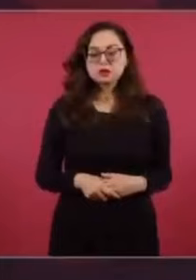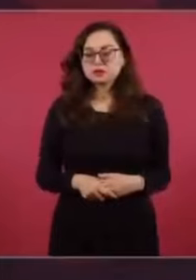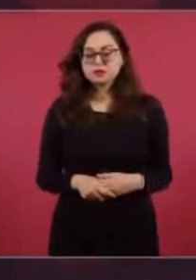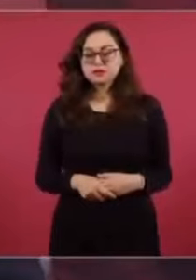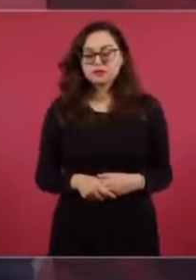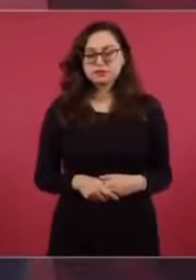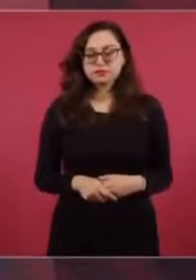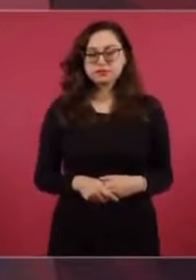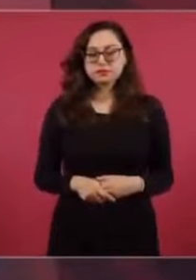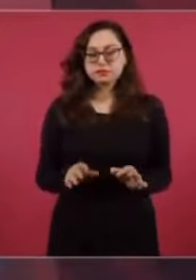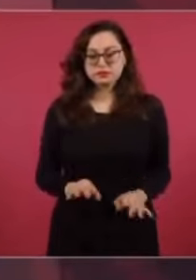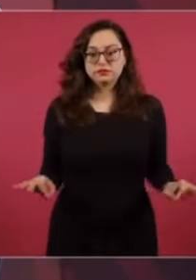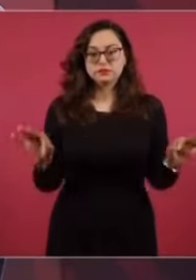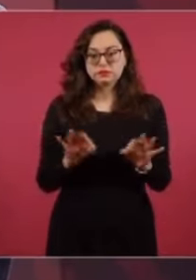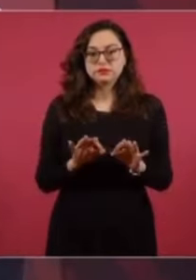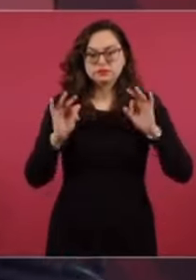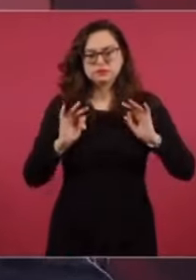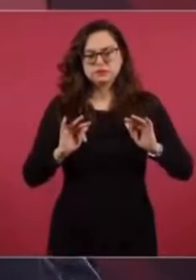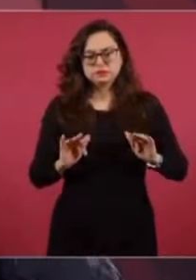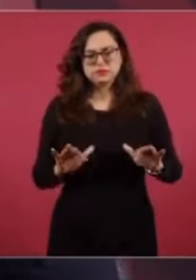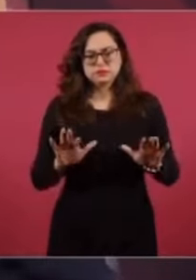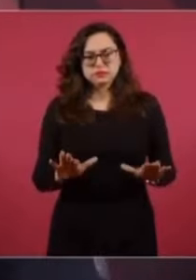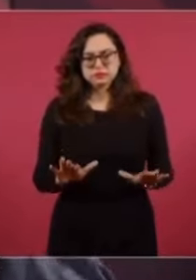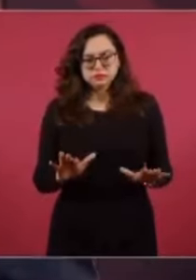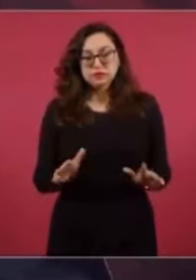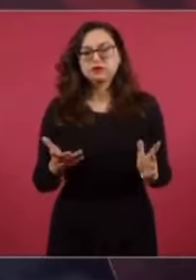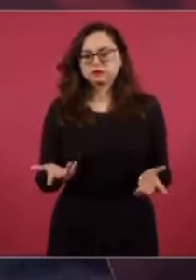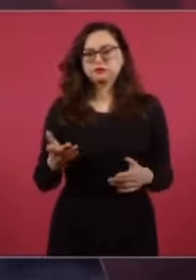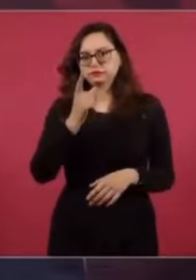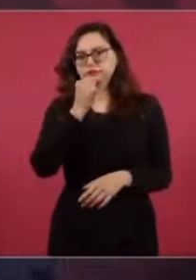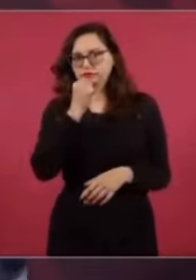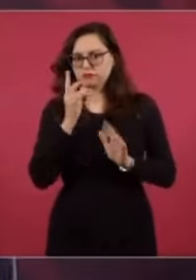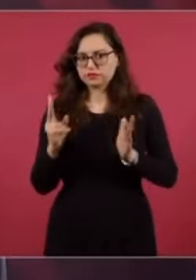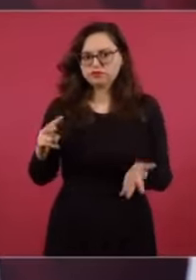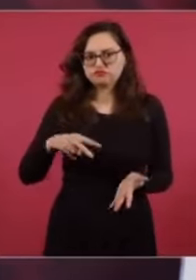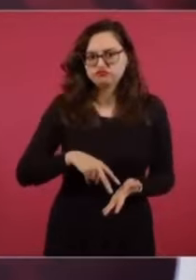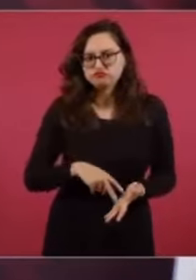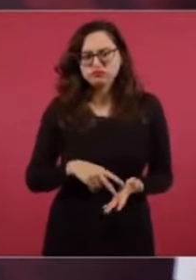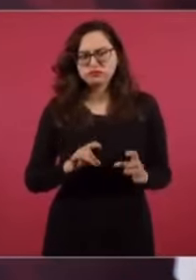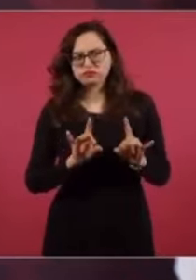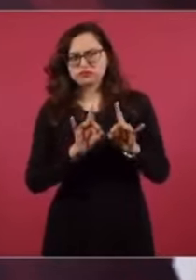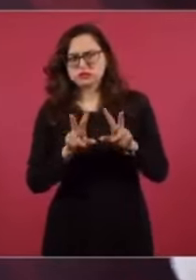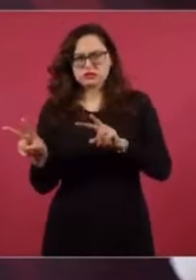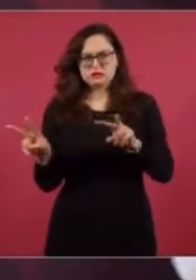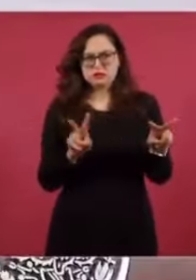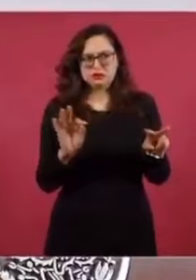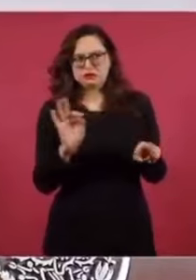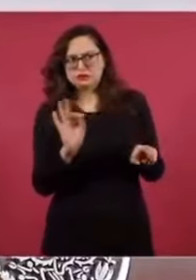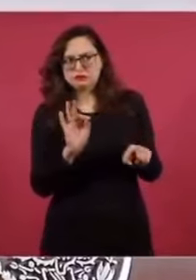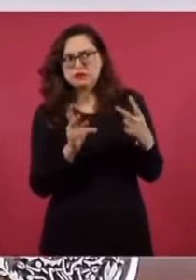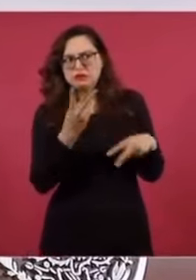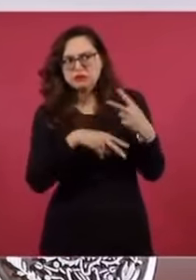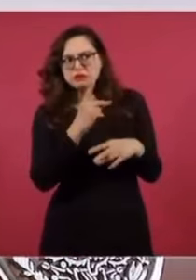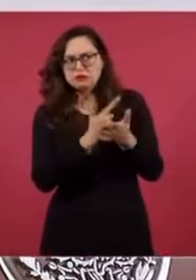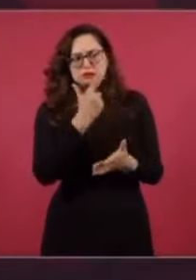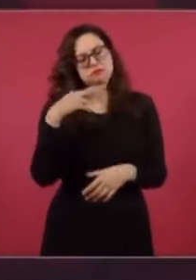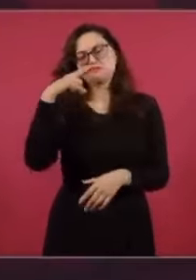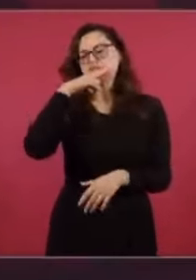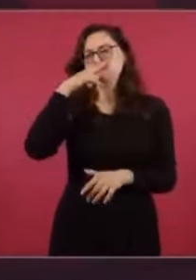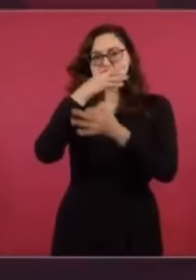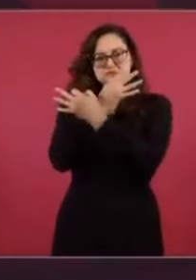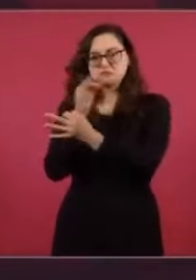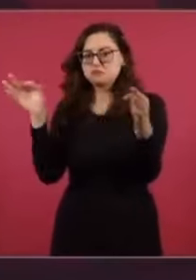que no haya inquietud Si vemos Nosotros que puede haber estos enfrentamientos vamos a estar informá a la gente